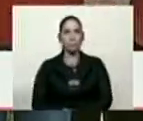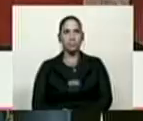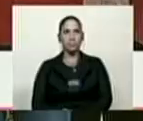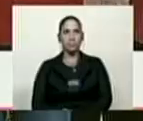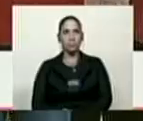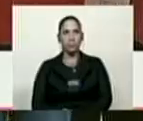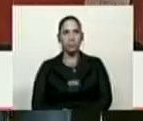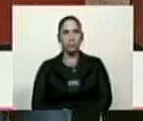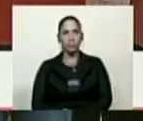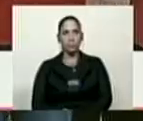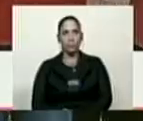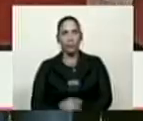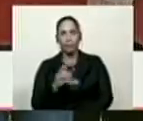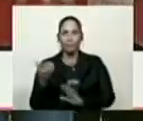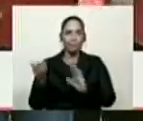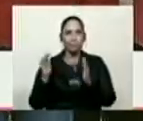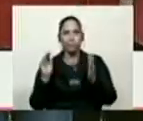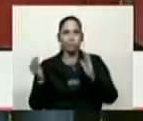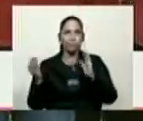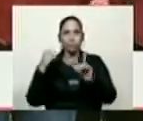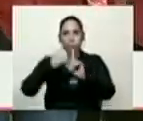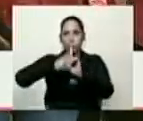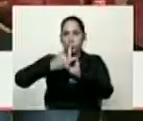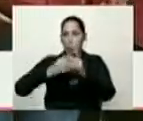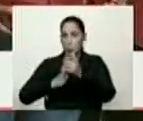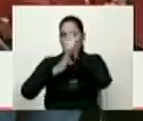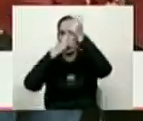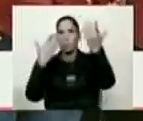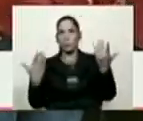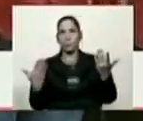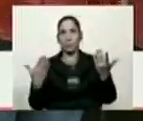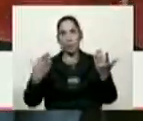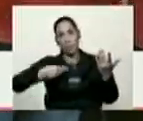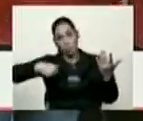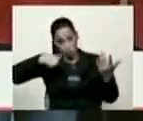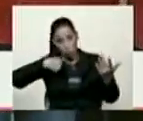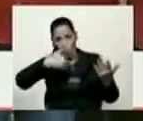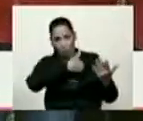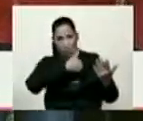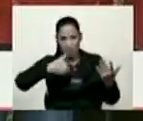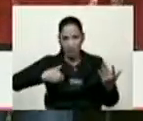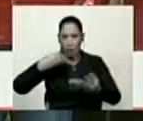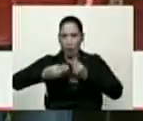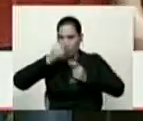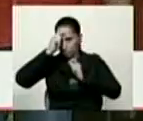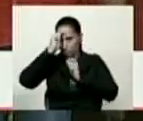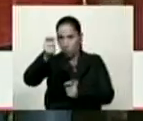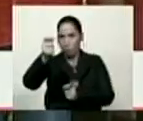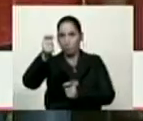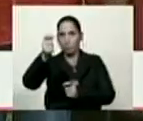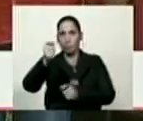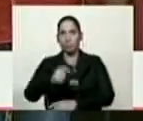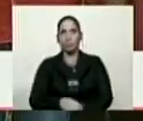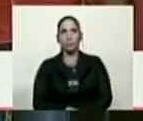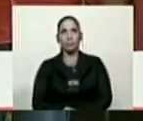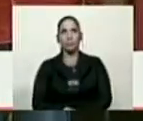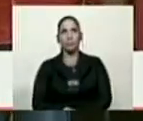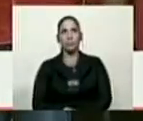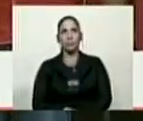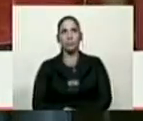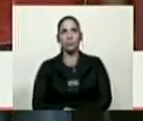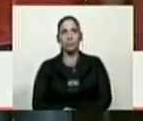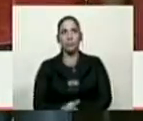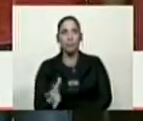Y en medio de esta batalla heroica, yo quiero hacerle un reconocimiento a